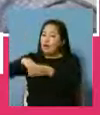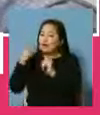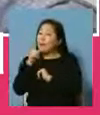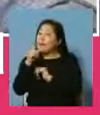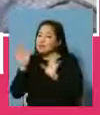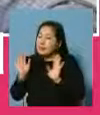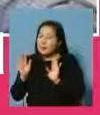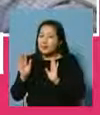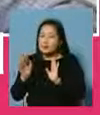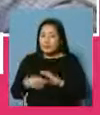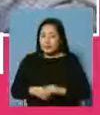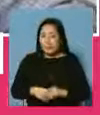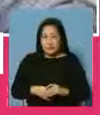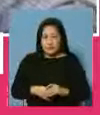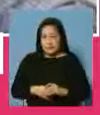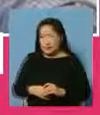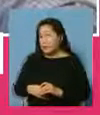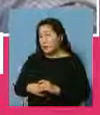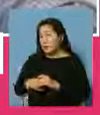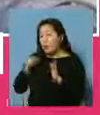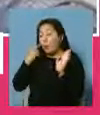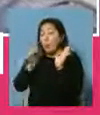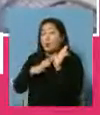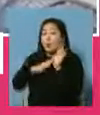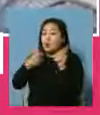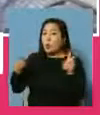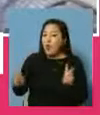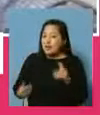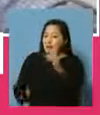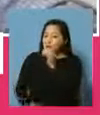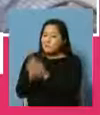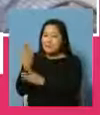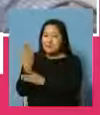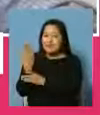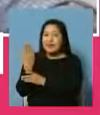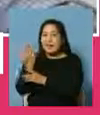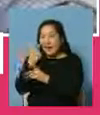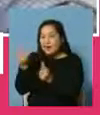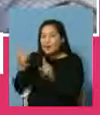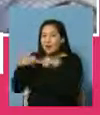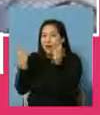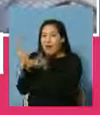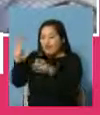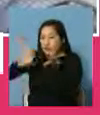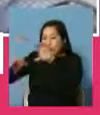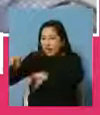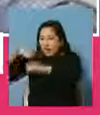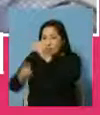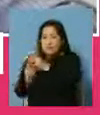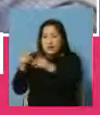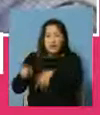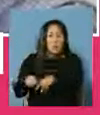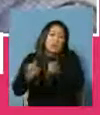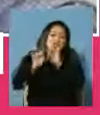Sí, yo no tengo ninguna evidencia de que haya sido creado en un laboratorio. Todo indica que es un